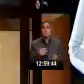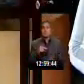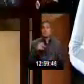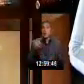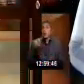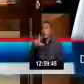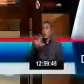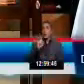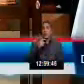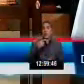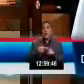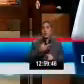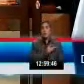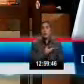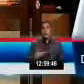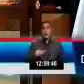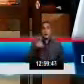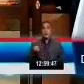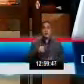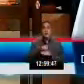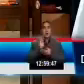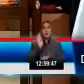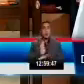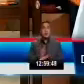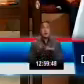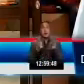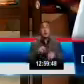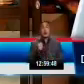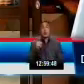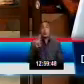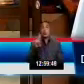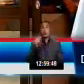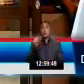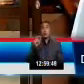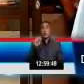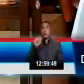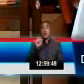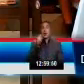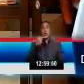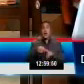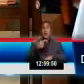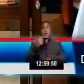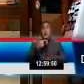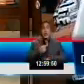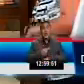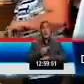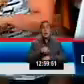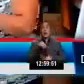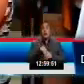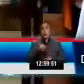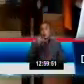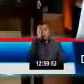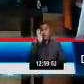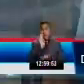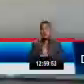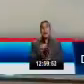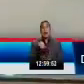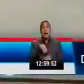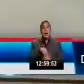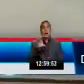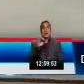Granda, ex presidente del directorio del IES, y también contra Susana Mera, exgerenta del hospital IES en Los Ceibos. Hace